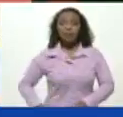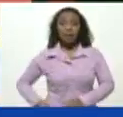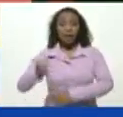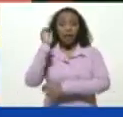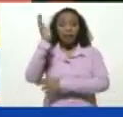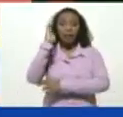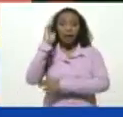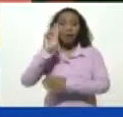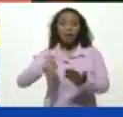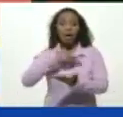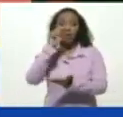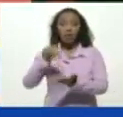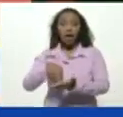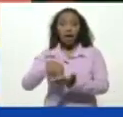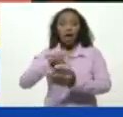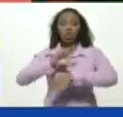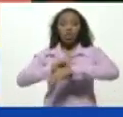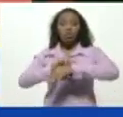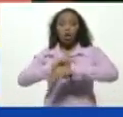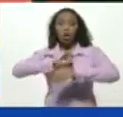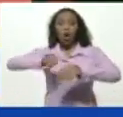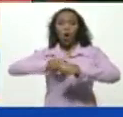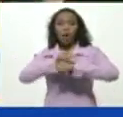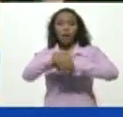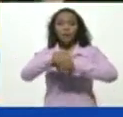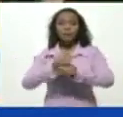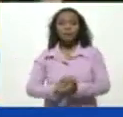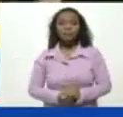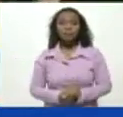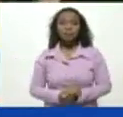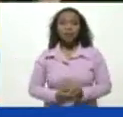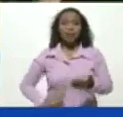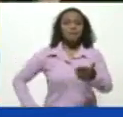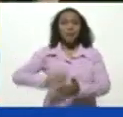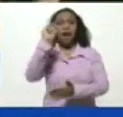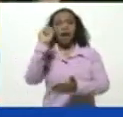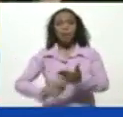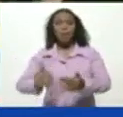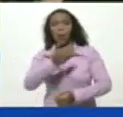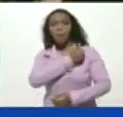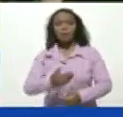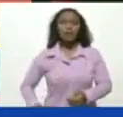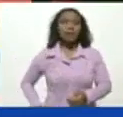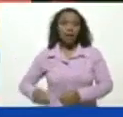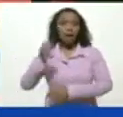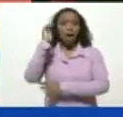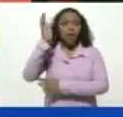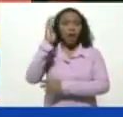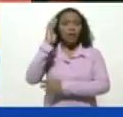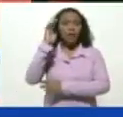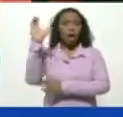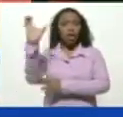Asamblea Nacional, doctor Jorge Rodríguez Gómez, firmada por el presidente del Congreso de